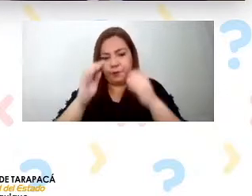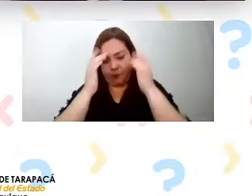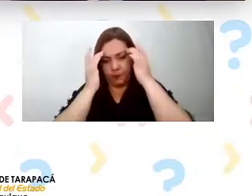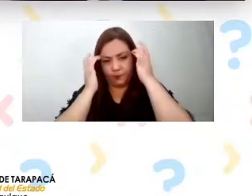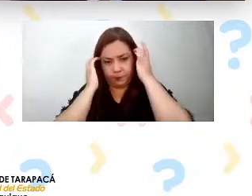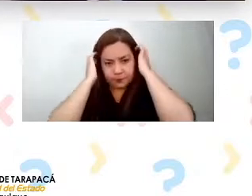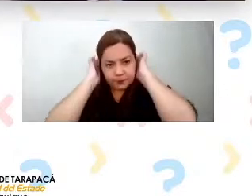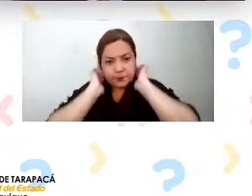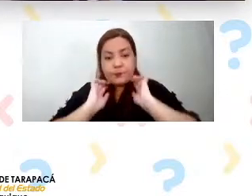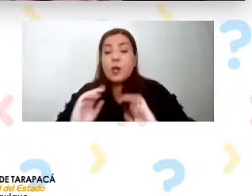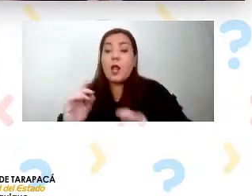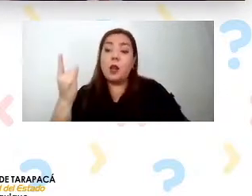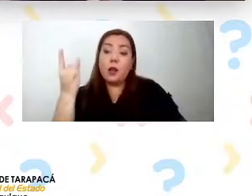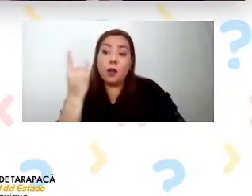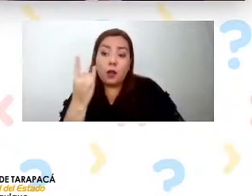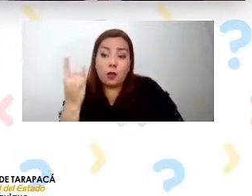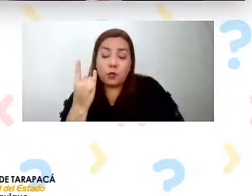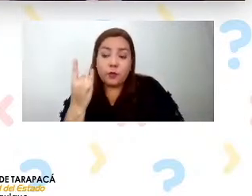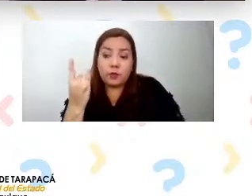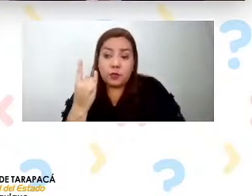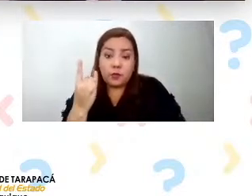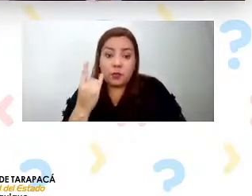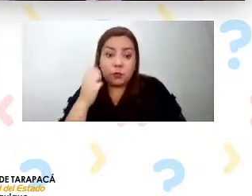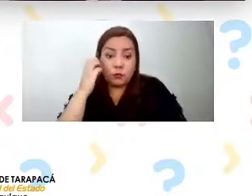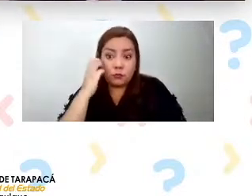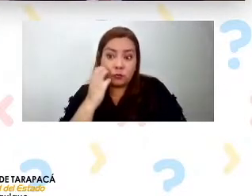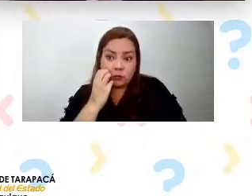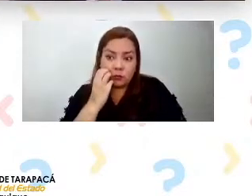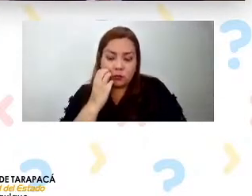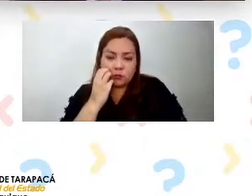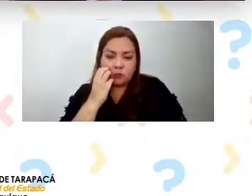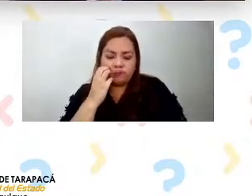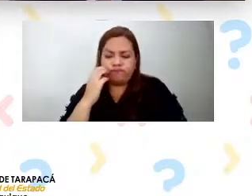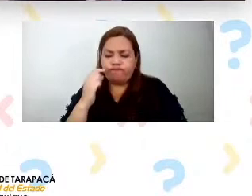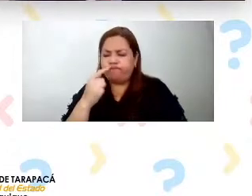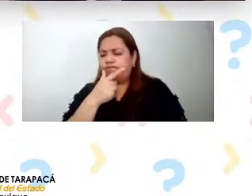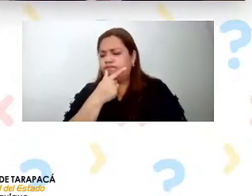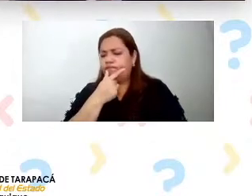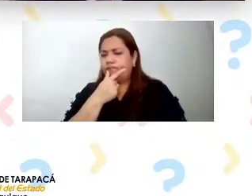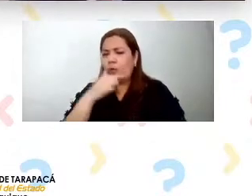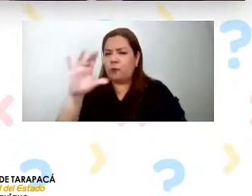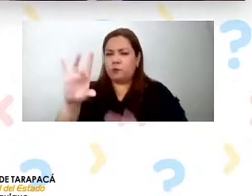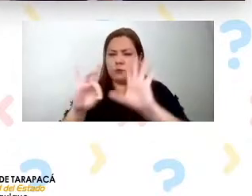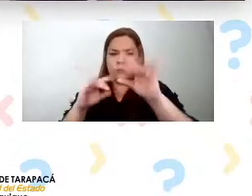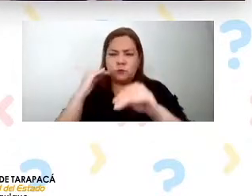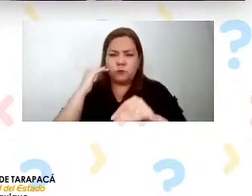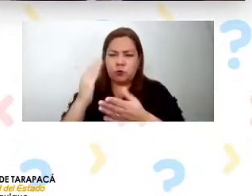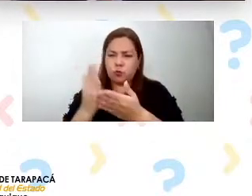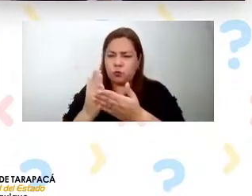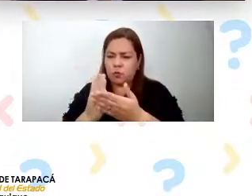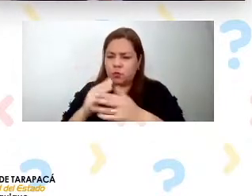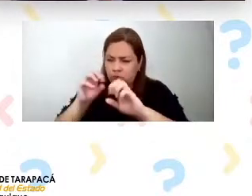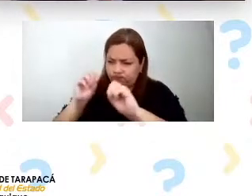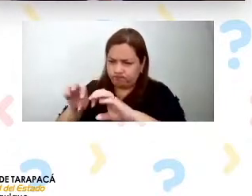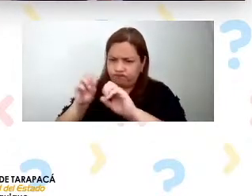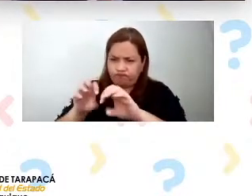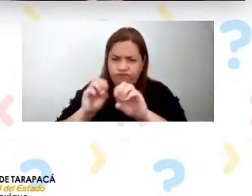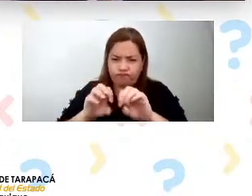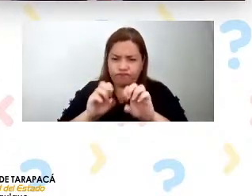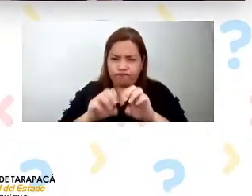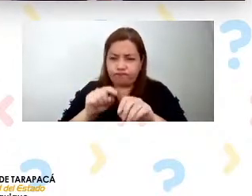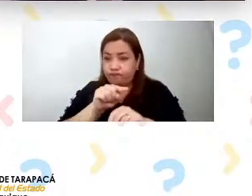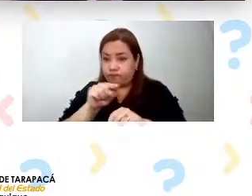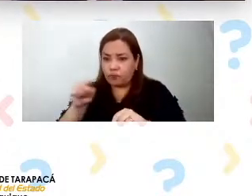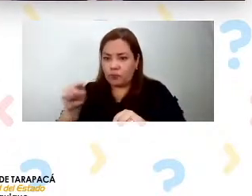La universidad, que forma estudiantes, en el área, la facultad, ¿no es cierto?, que forma estudiantes, nos